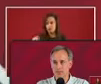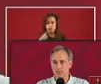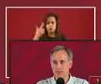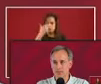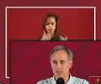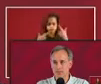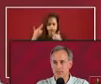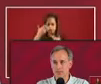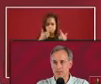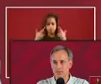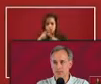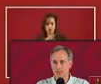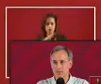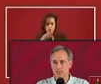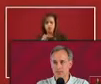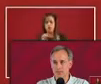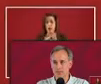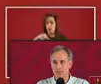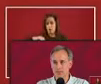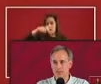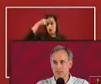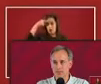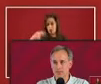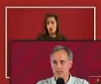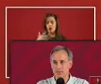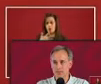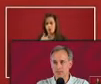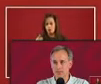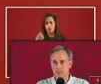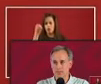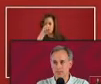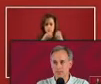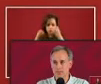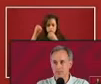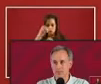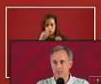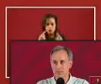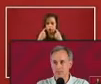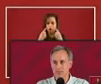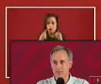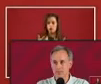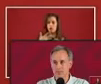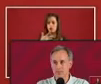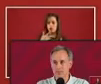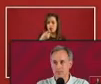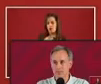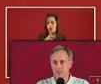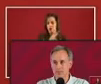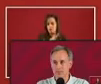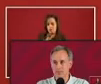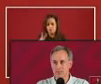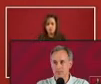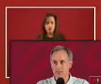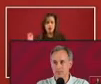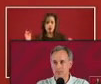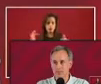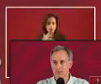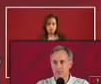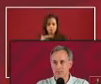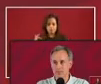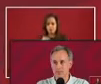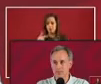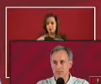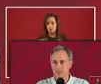en la Ciudad de México hay monitoreos específicos del tráfico, de los pasos peatonales, de la movilidad en